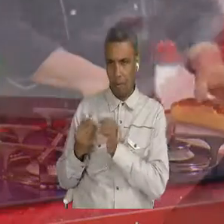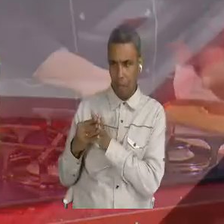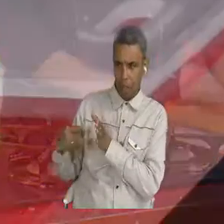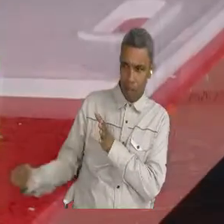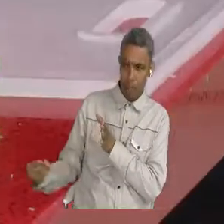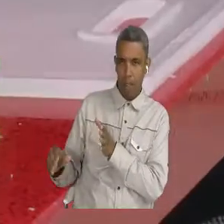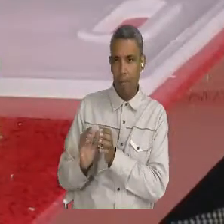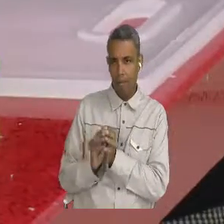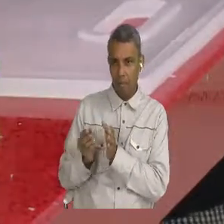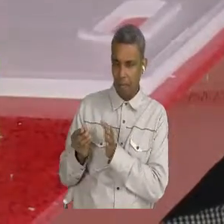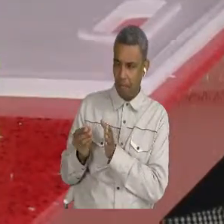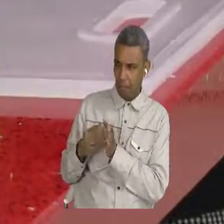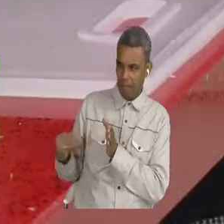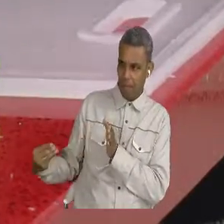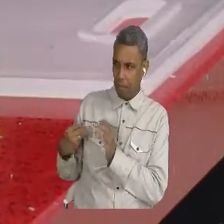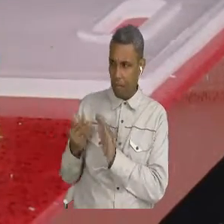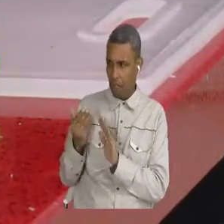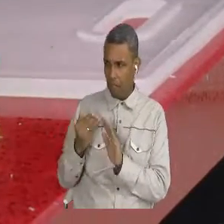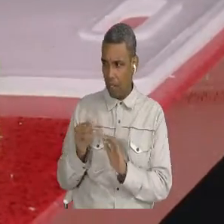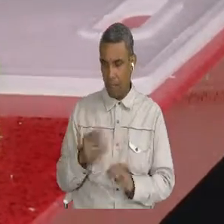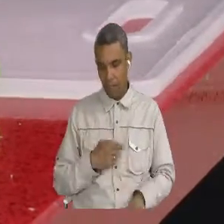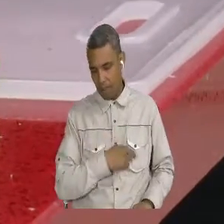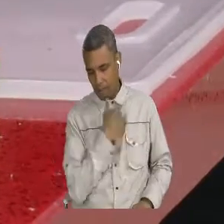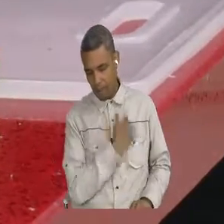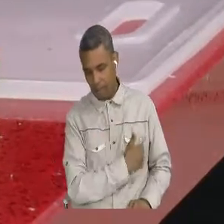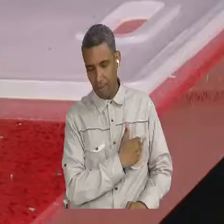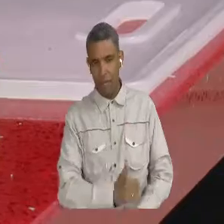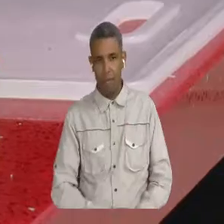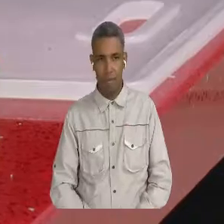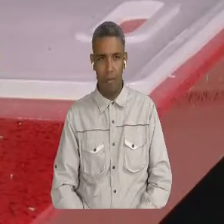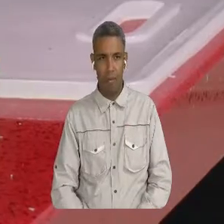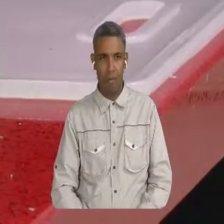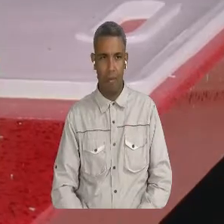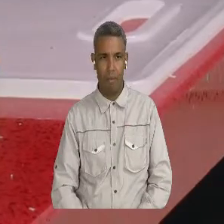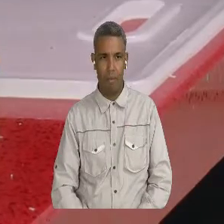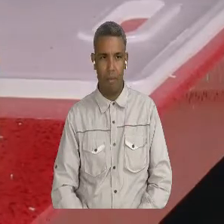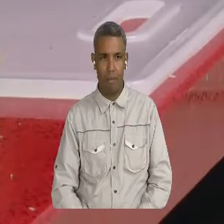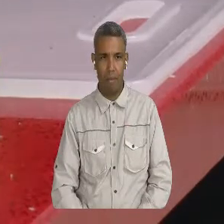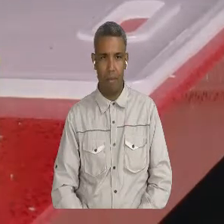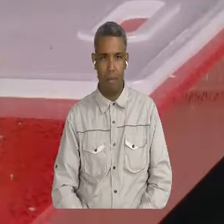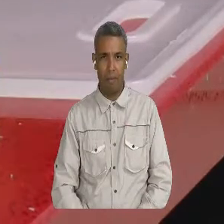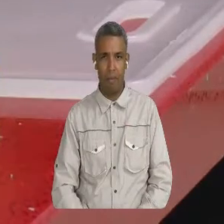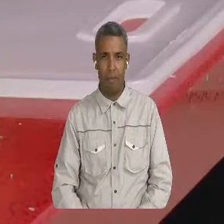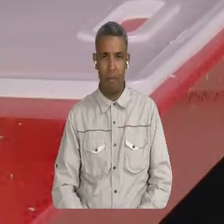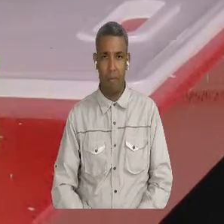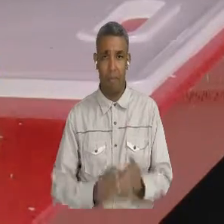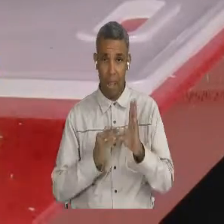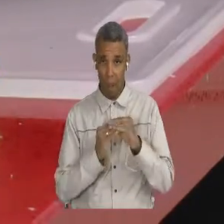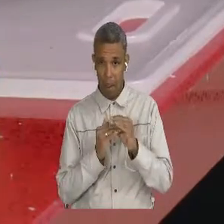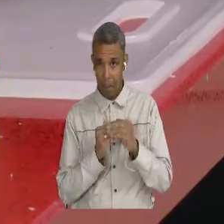ya en sus hogares. Bueno, a ver, ¿cuál es la idea? Es abrir el pan.